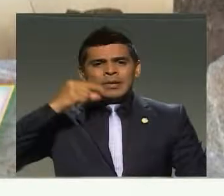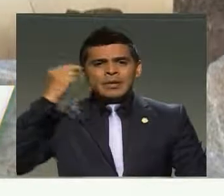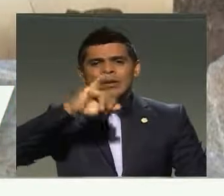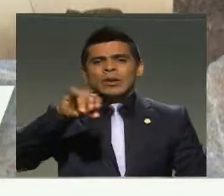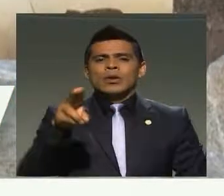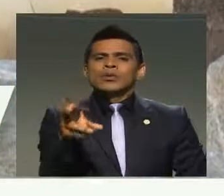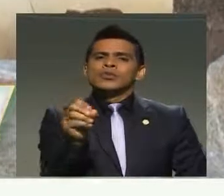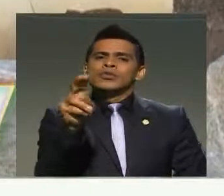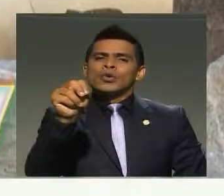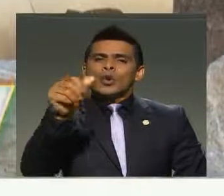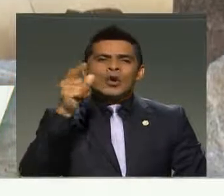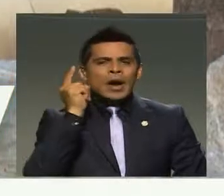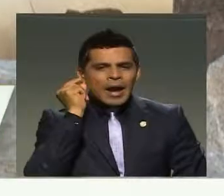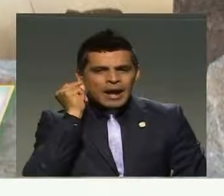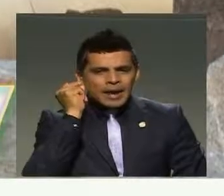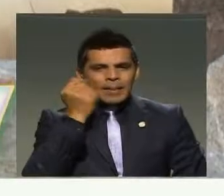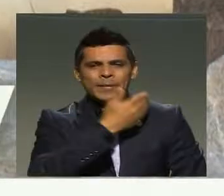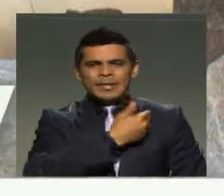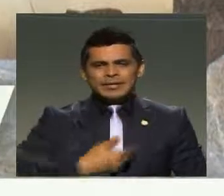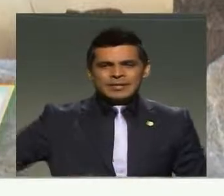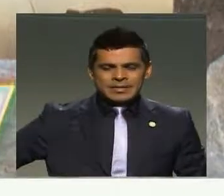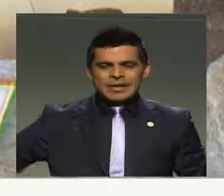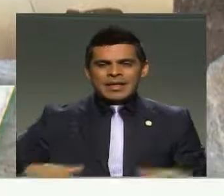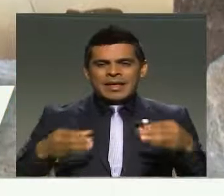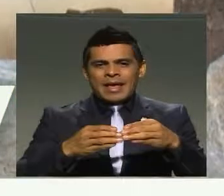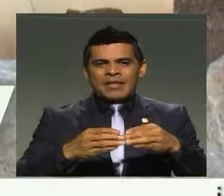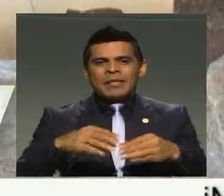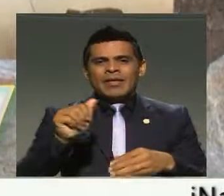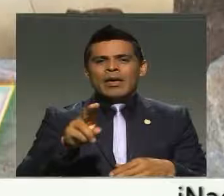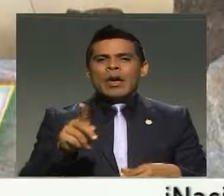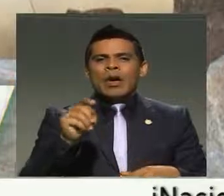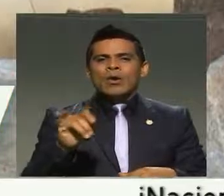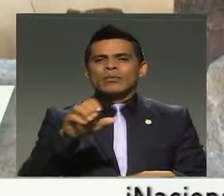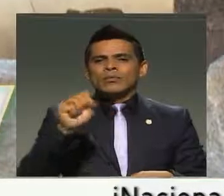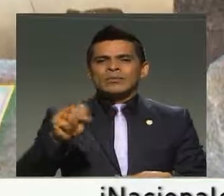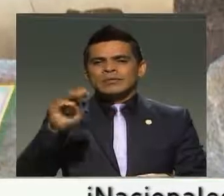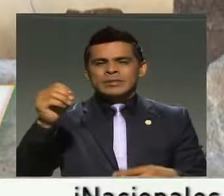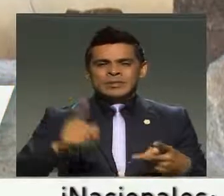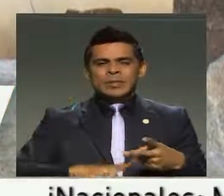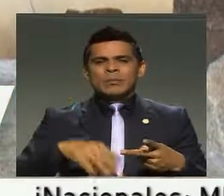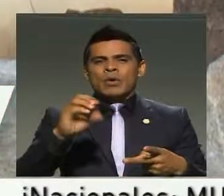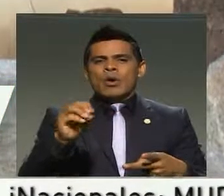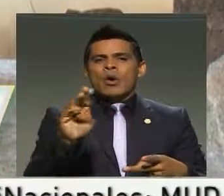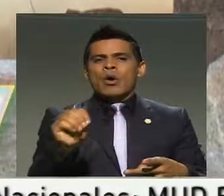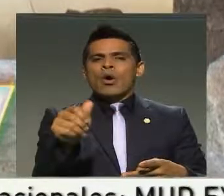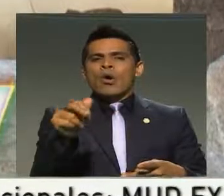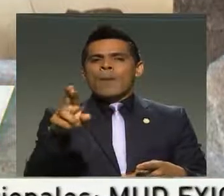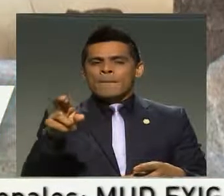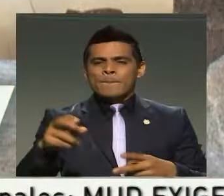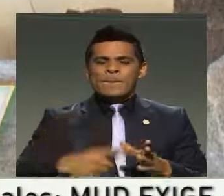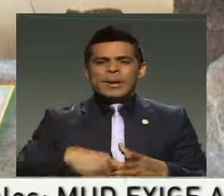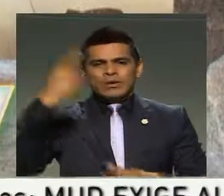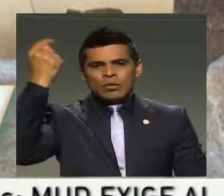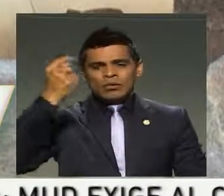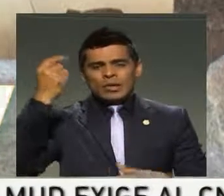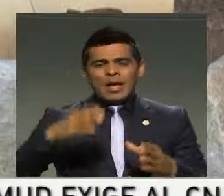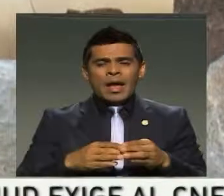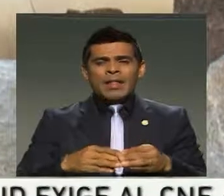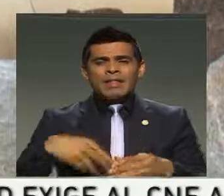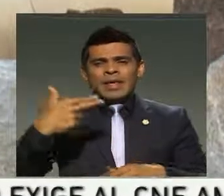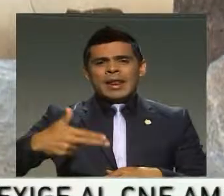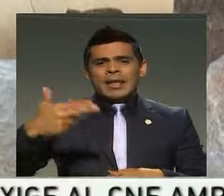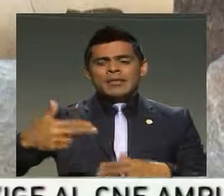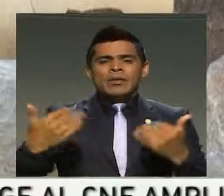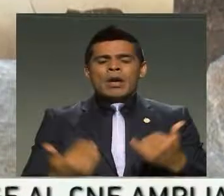Peñalver, presidenta de la Asociación Venezolana de Autismo, y Omar Nova, concejal del municipio Latillo, ahora forman parte